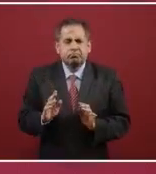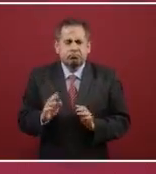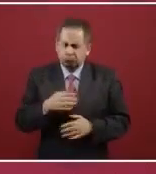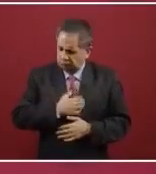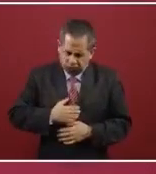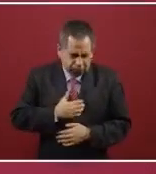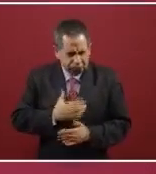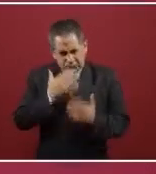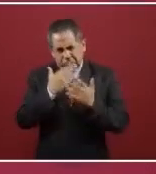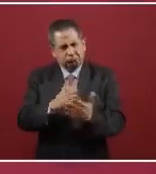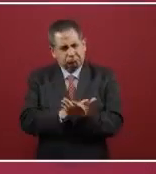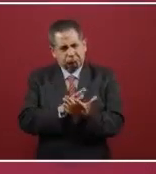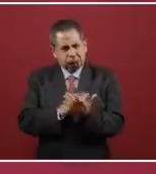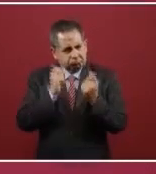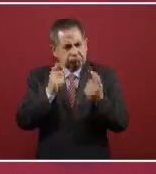celebramos que